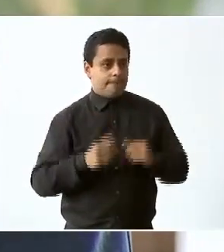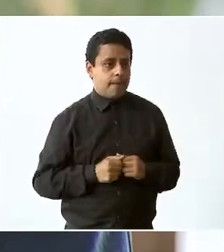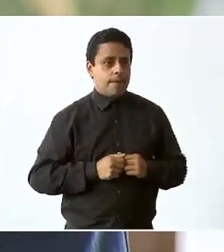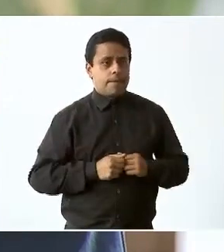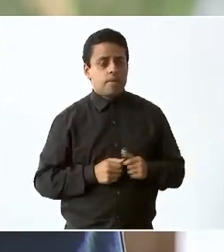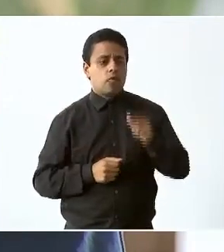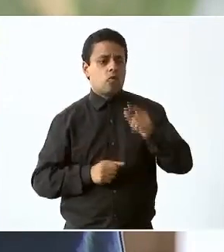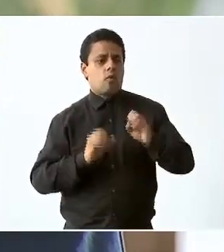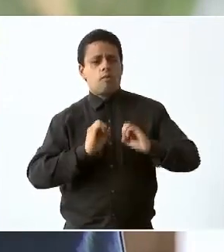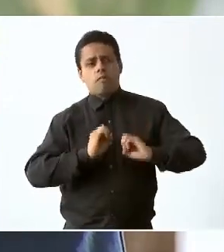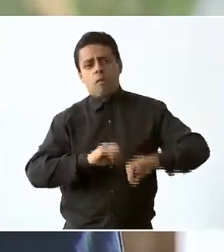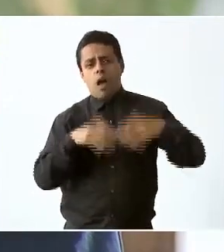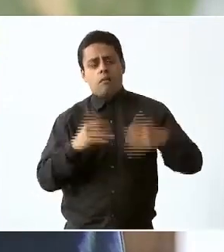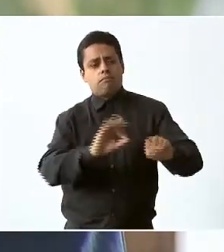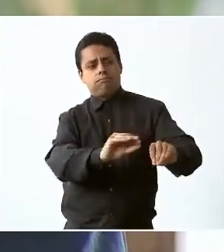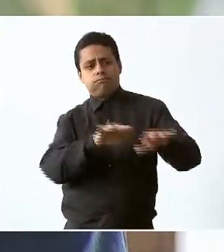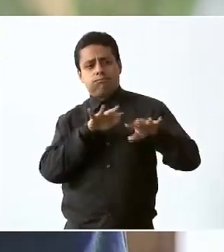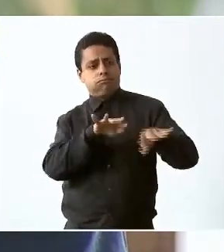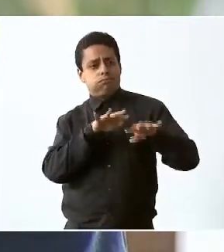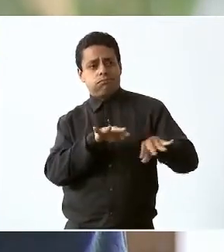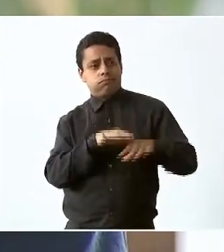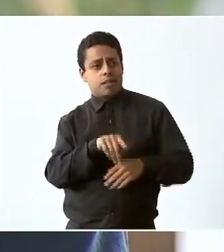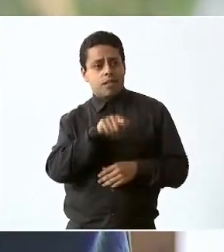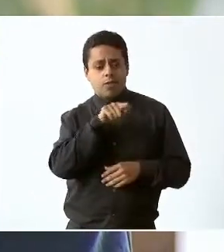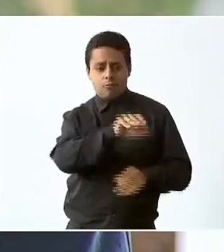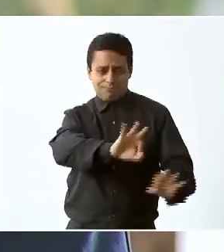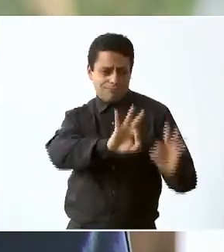arquetipo glorioso de lealtad,